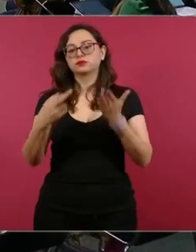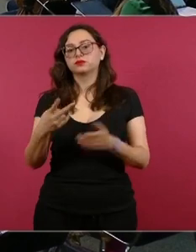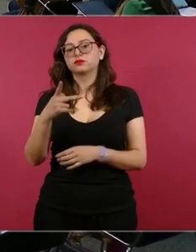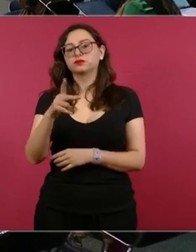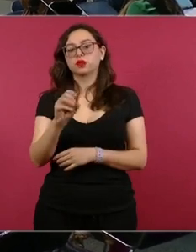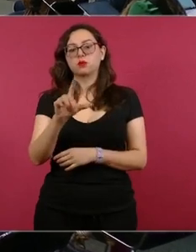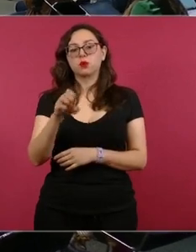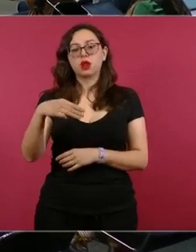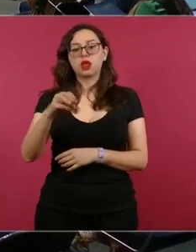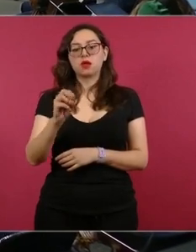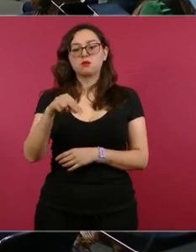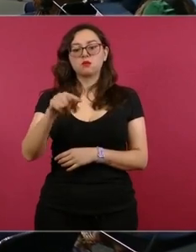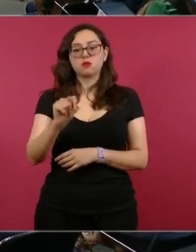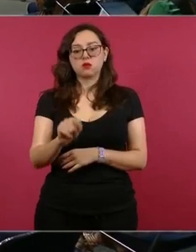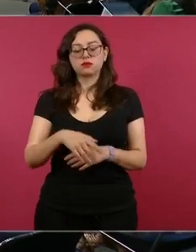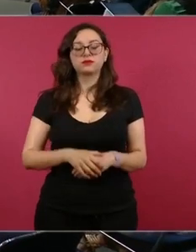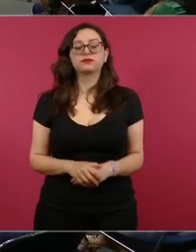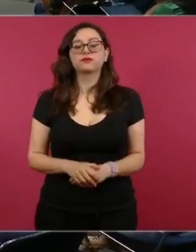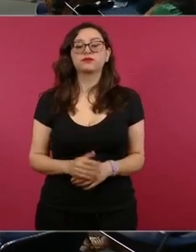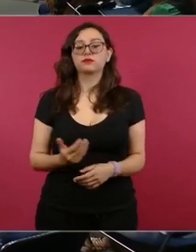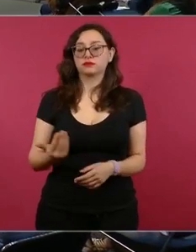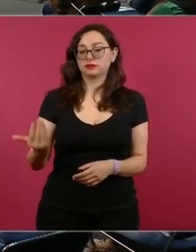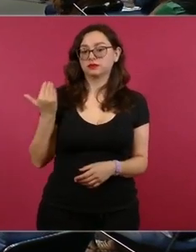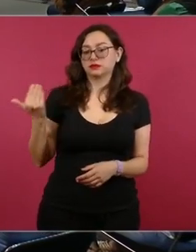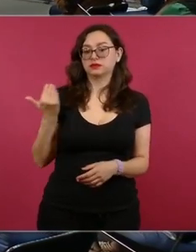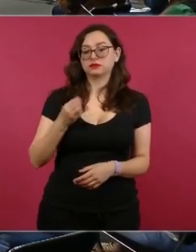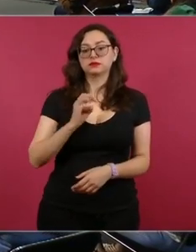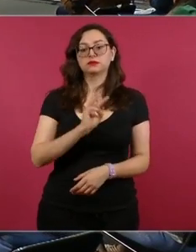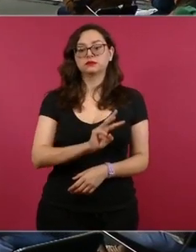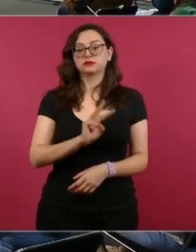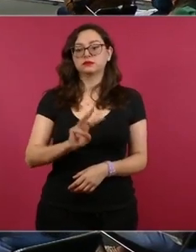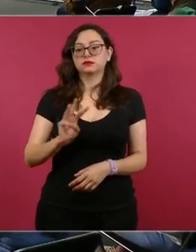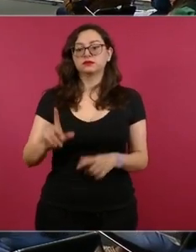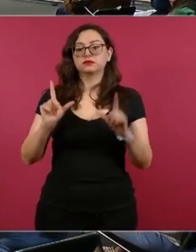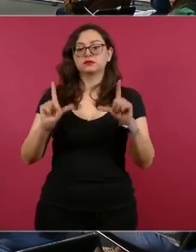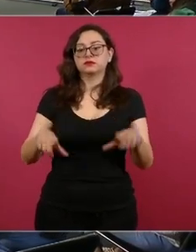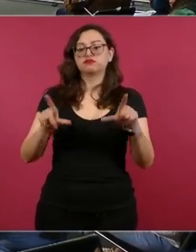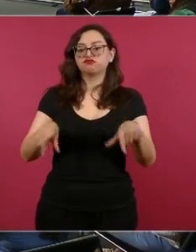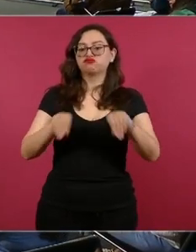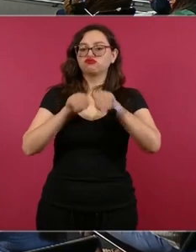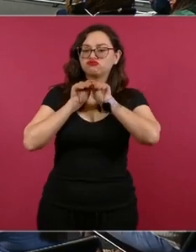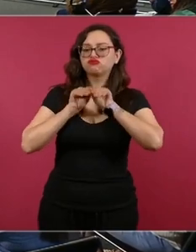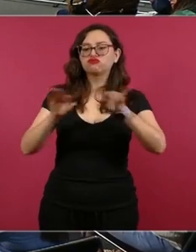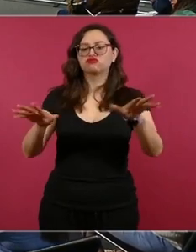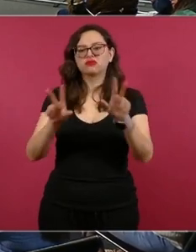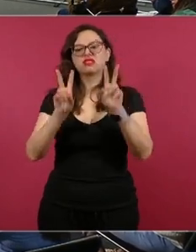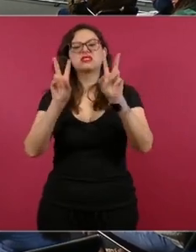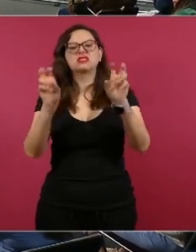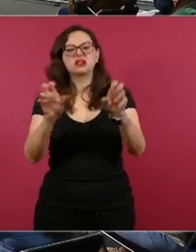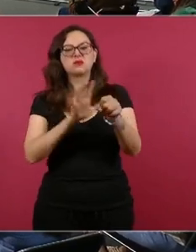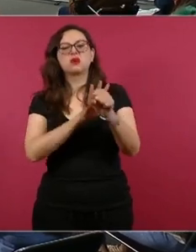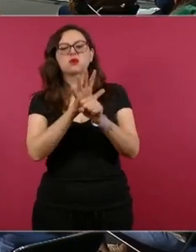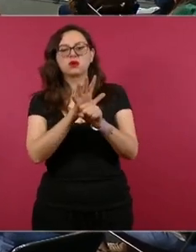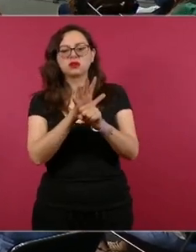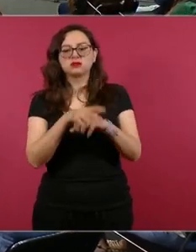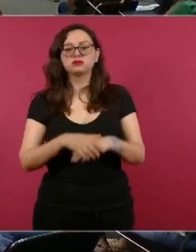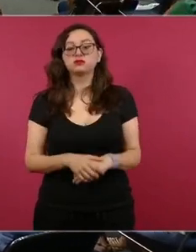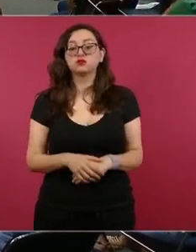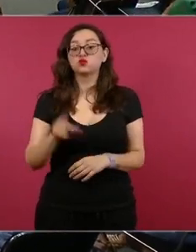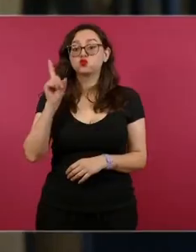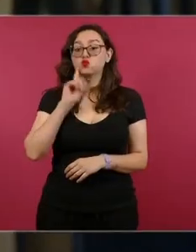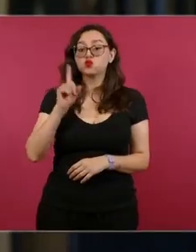Hace unos días en nuestro sitio web publicamos un reportaje de investigación en el que revelamos que la señora